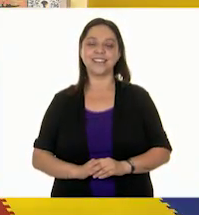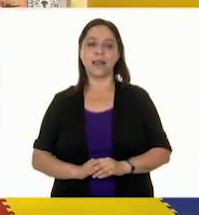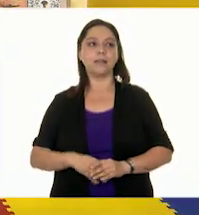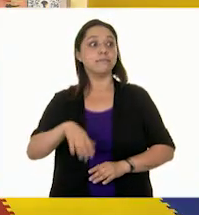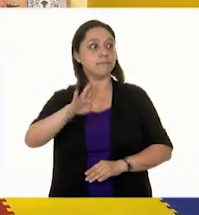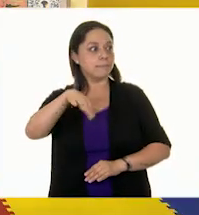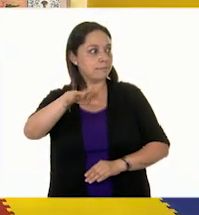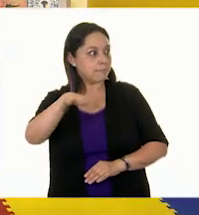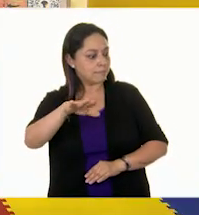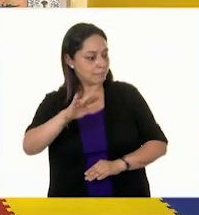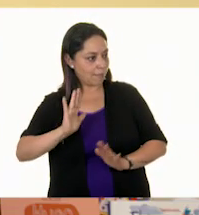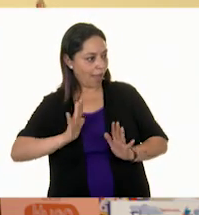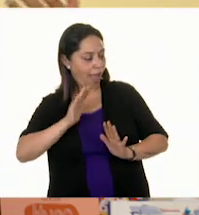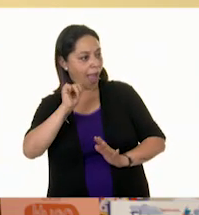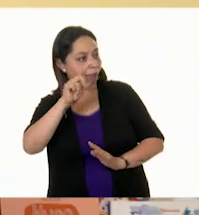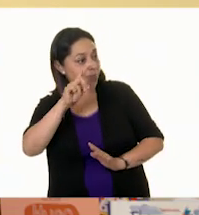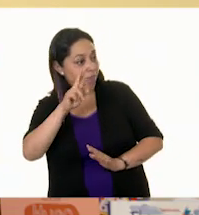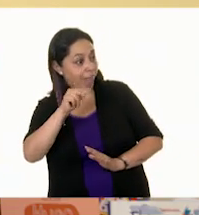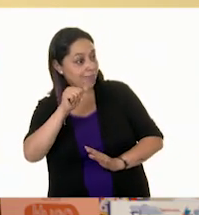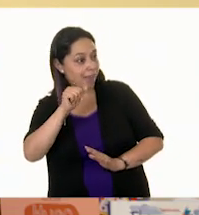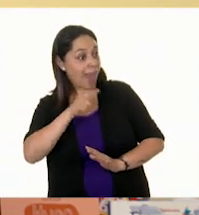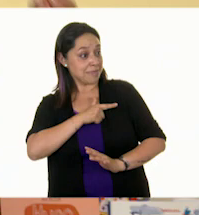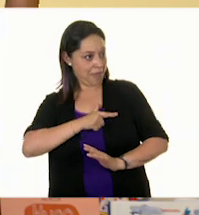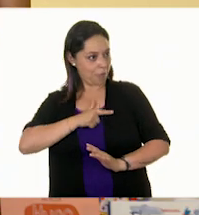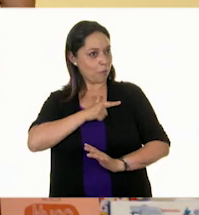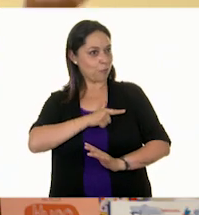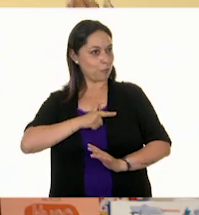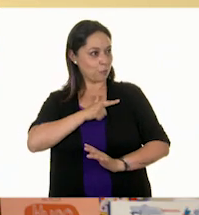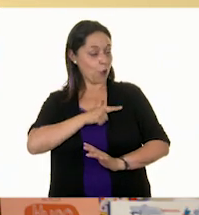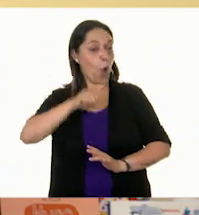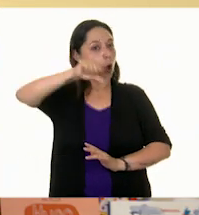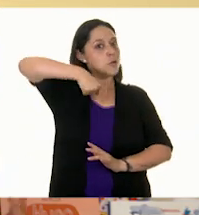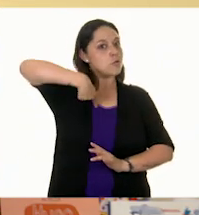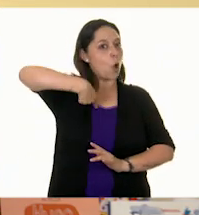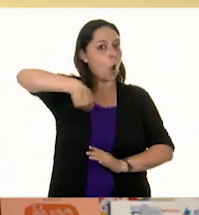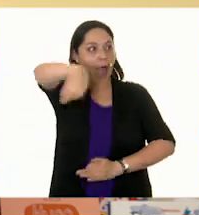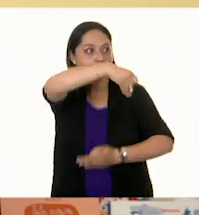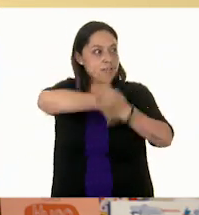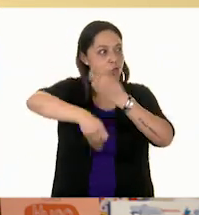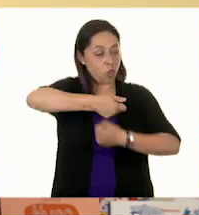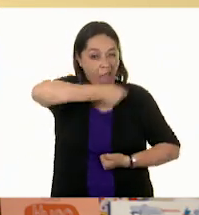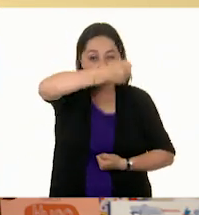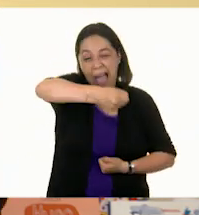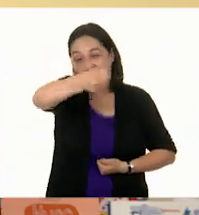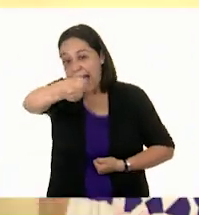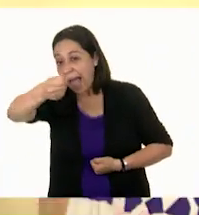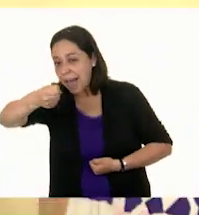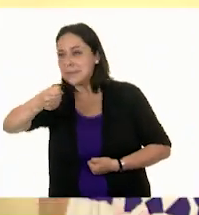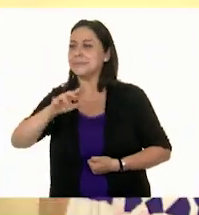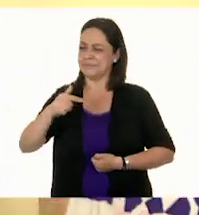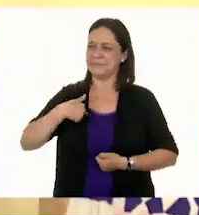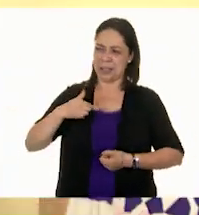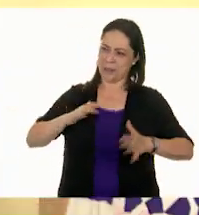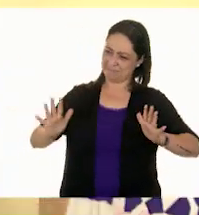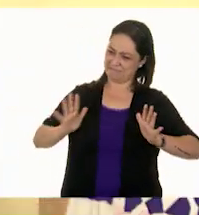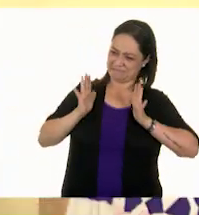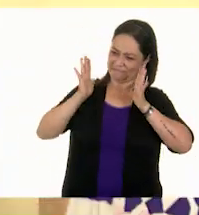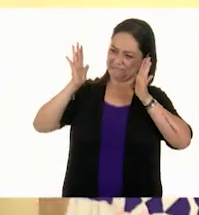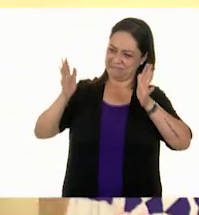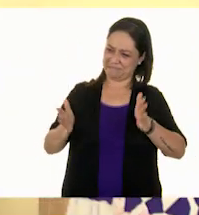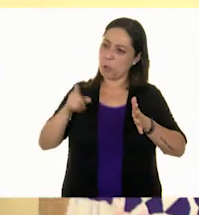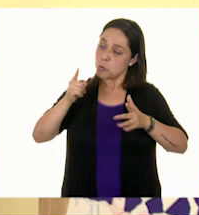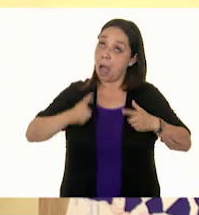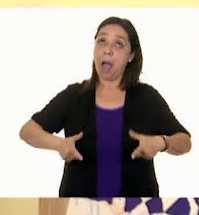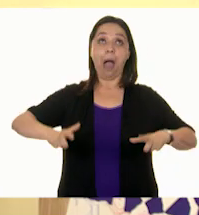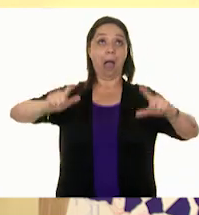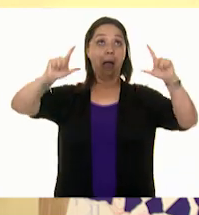¿Qué tal, Adriana? ¿Te gustó la forma en que saludé a todas y todos hoy? Me sorprendiste mucho con tus